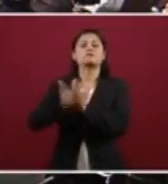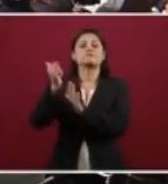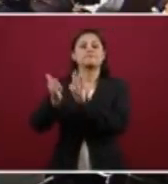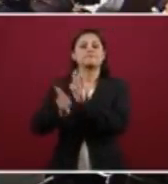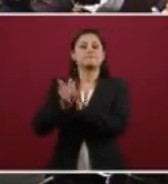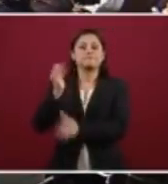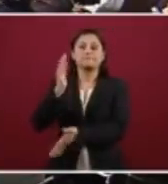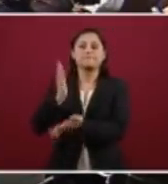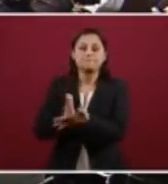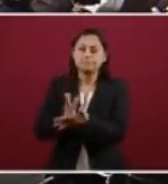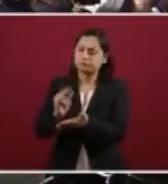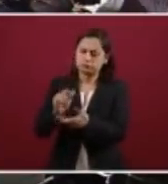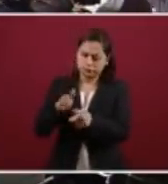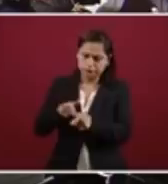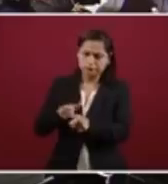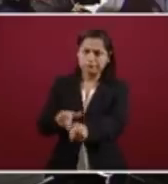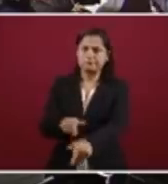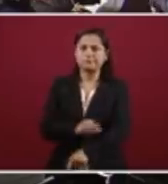se detenga.